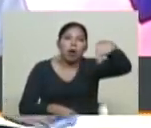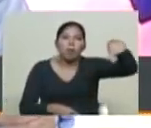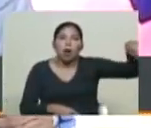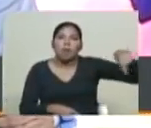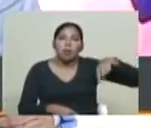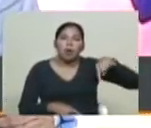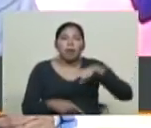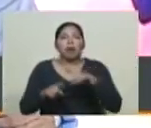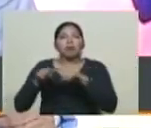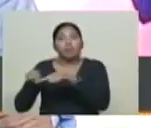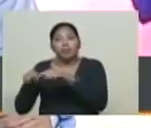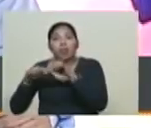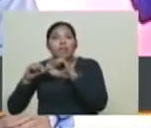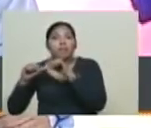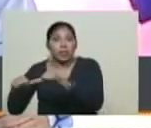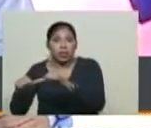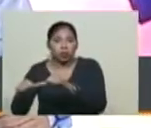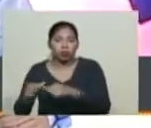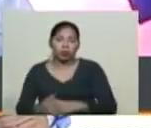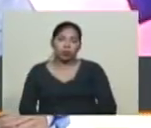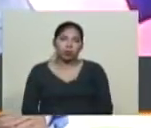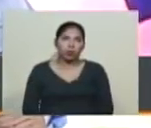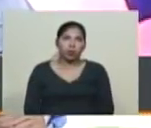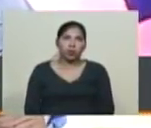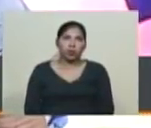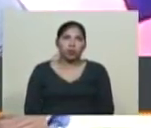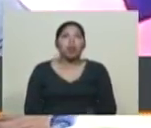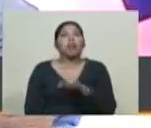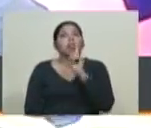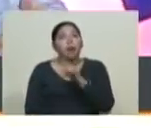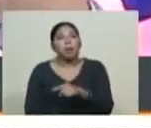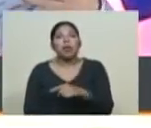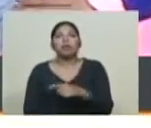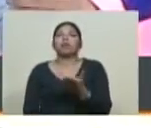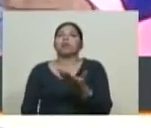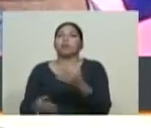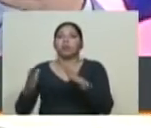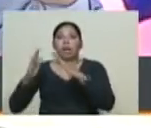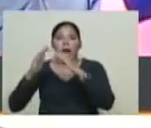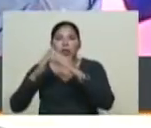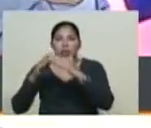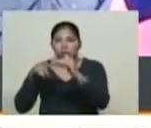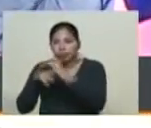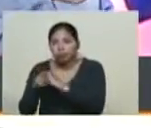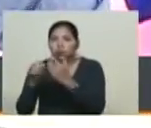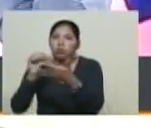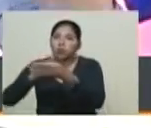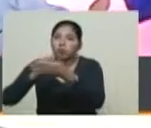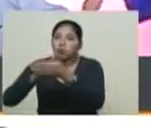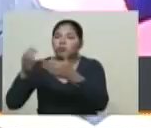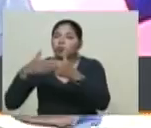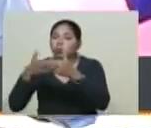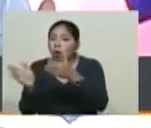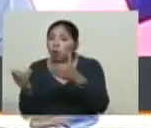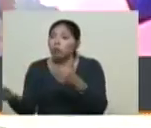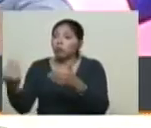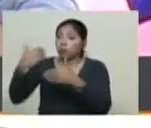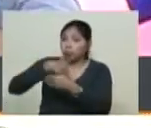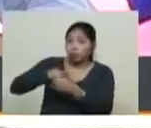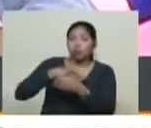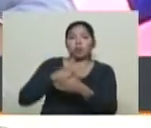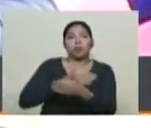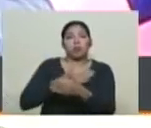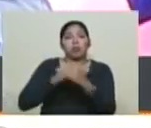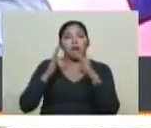a fortalecer en este despliegue es la visita casa por casa, es decir, poder tener control en el territorio, la